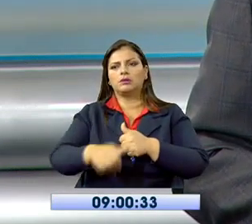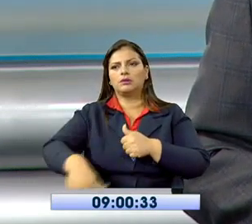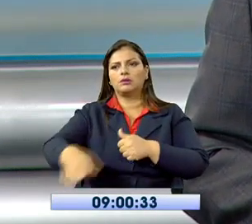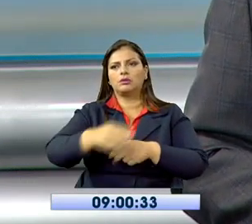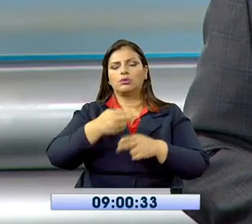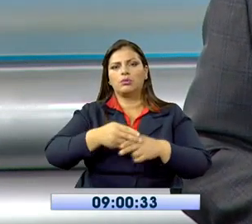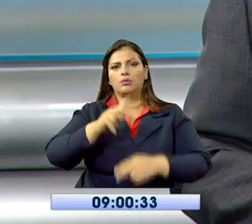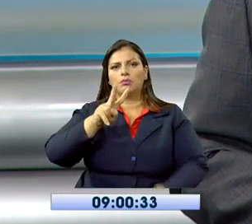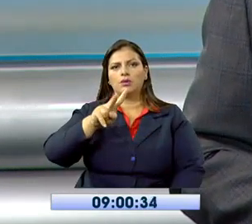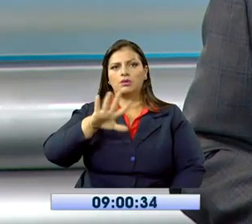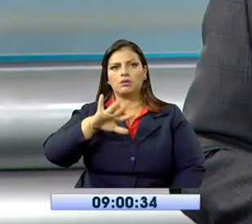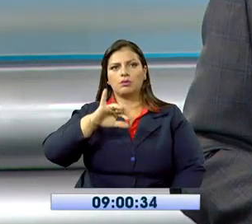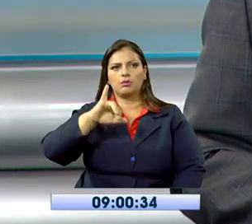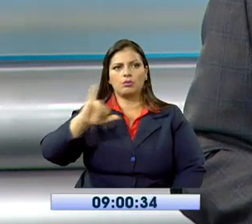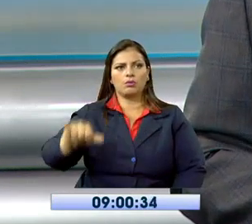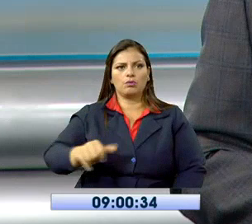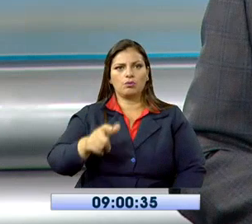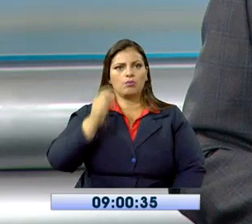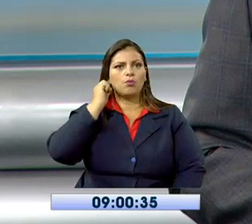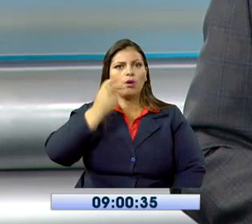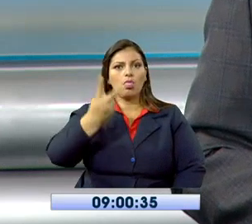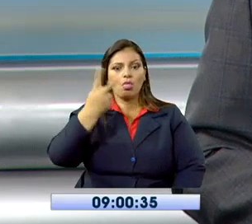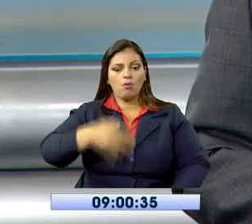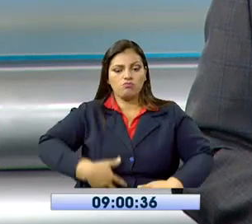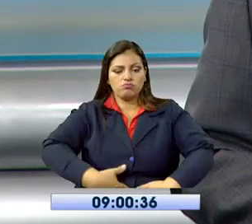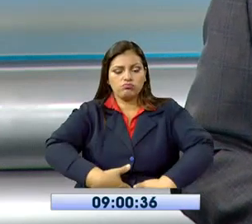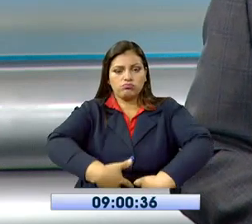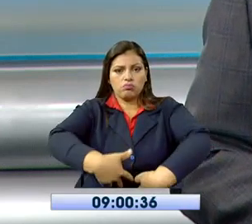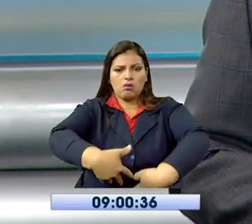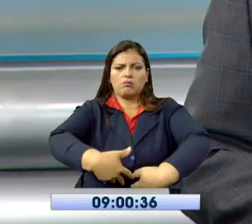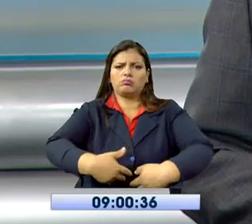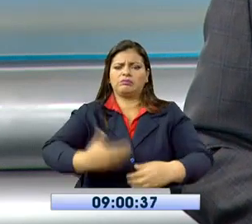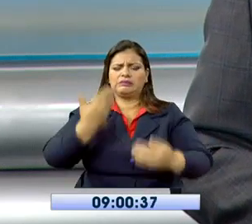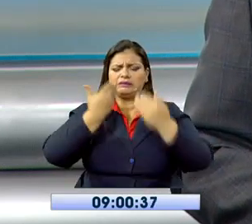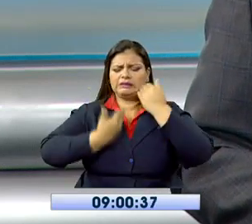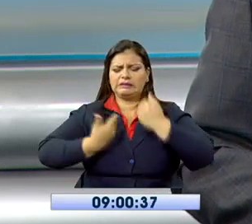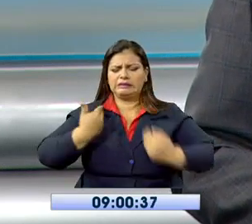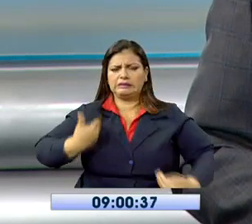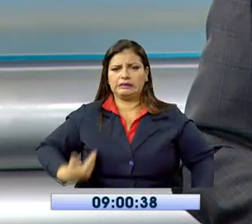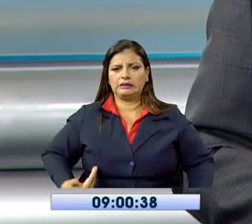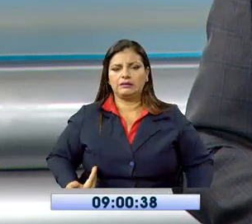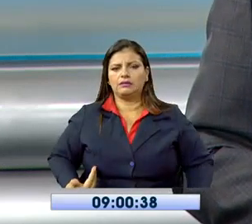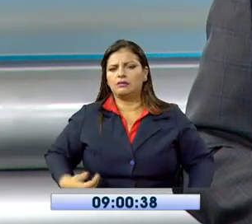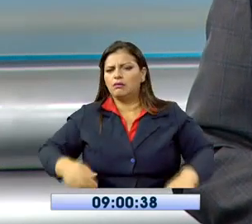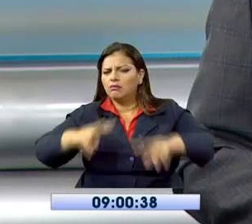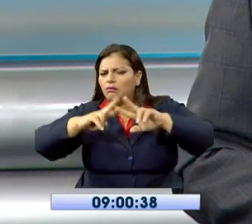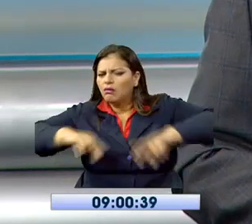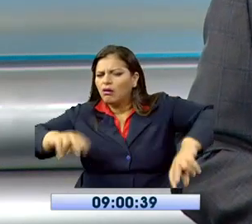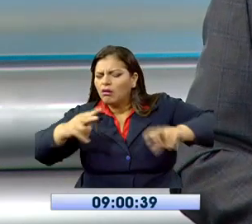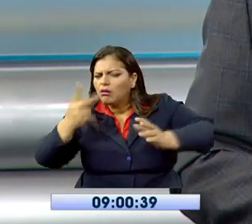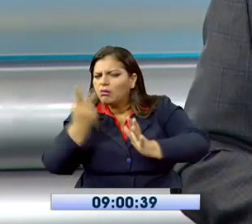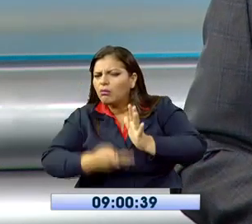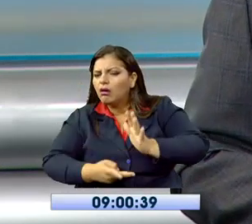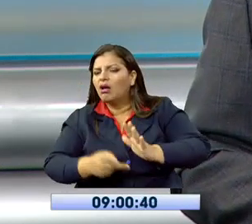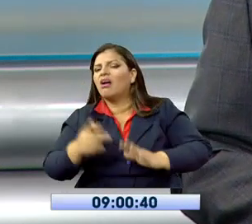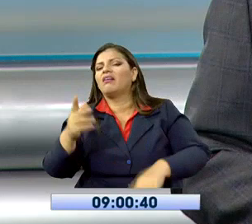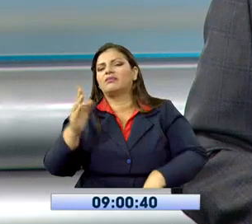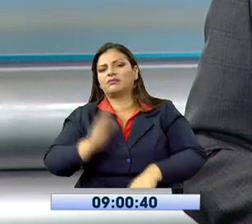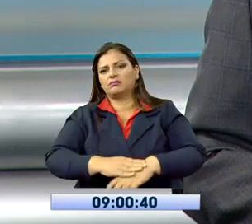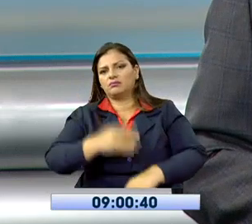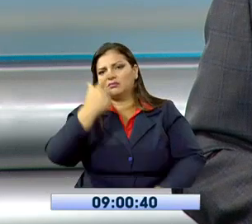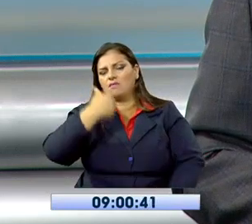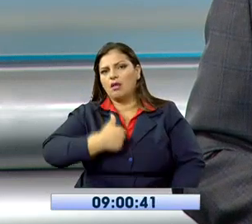Dos mujeres embarazadas resultaron heridas. Según las investigaciones, una mala maniobra habría ocasionado el choque. Dos personas